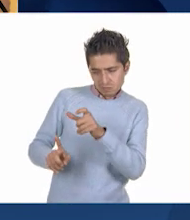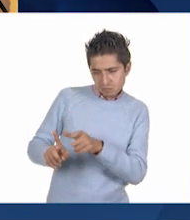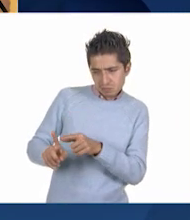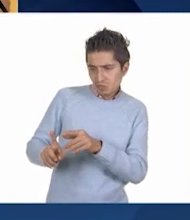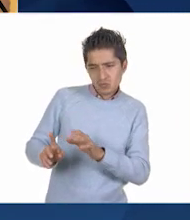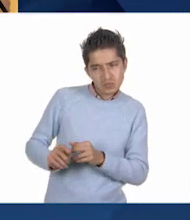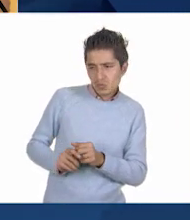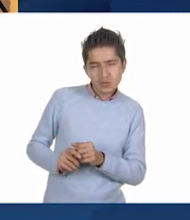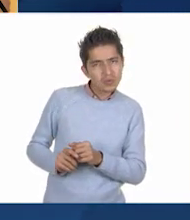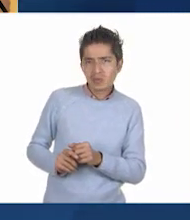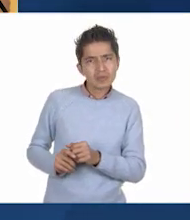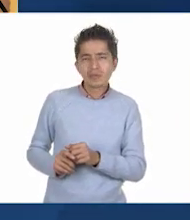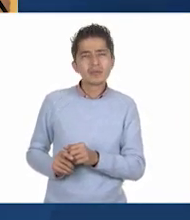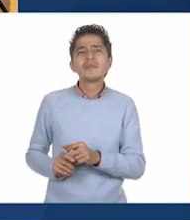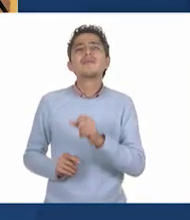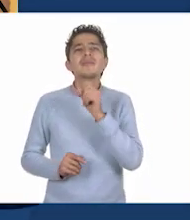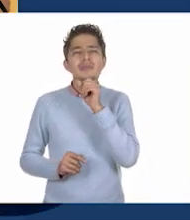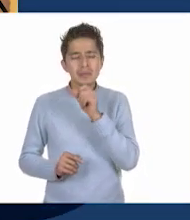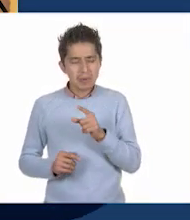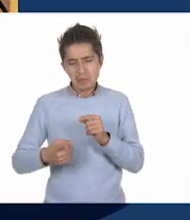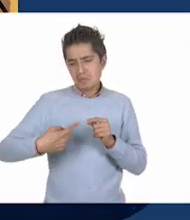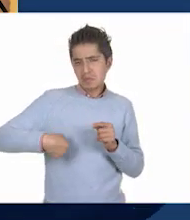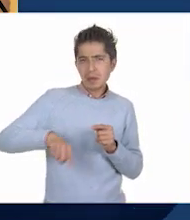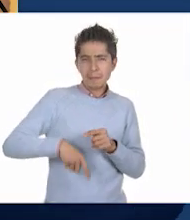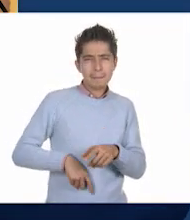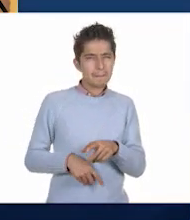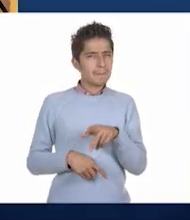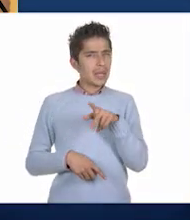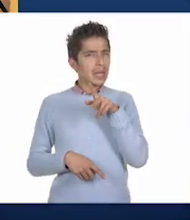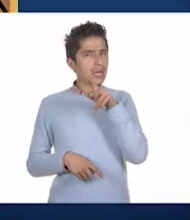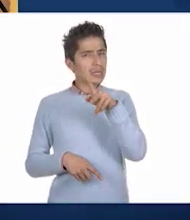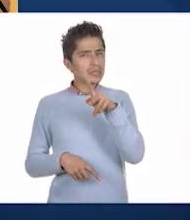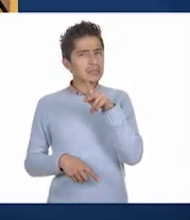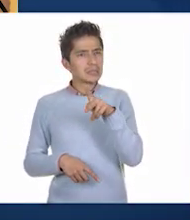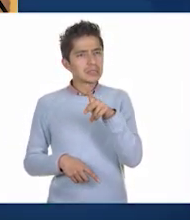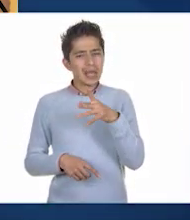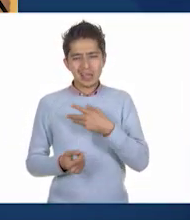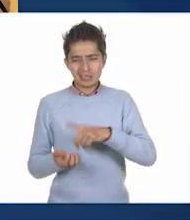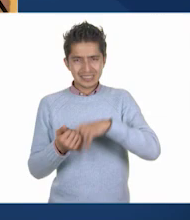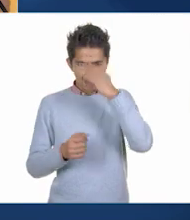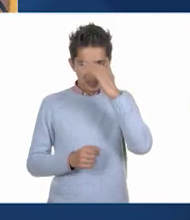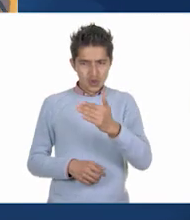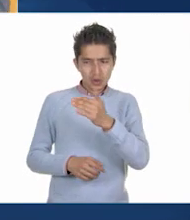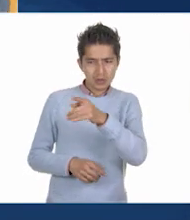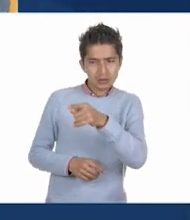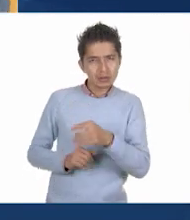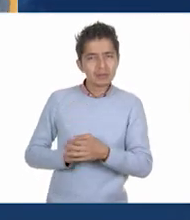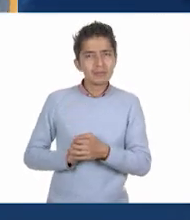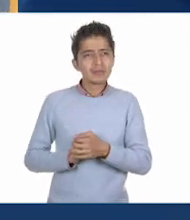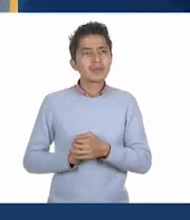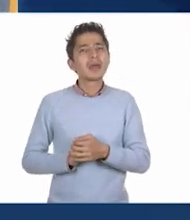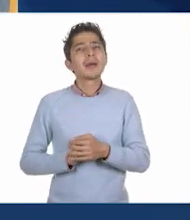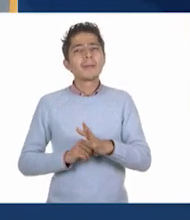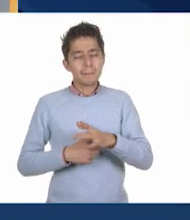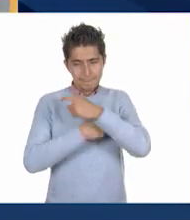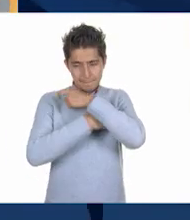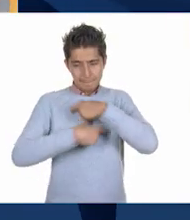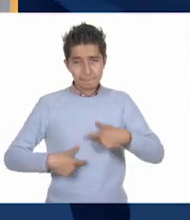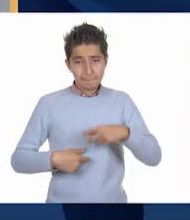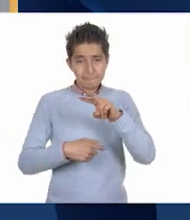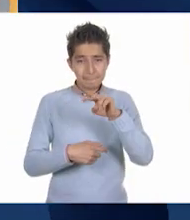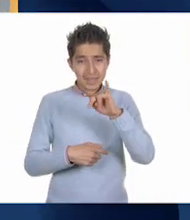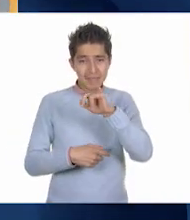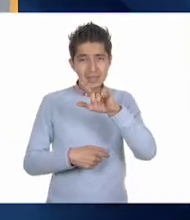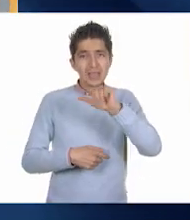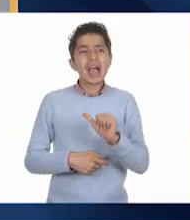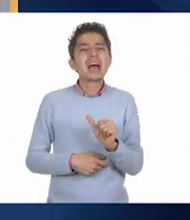un velo que de tan tosco nivelo parece que separa al pelado del Señor. Aunque de Villa dependa para formar